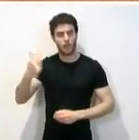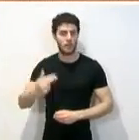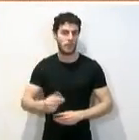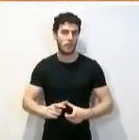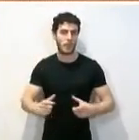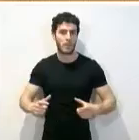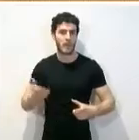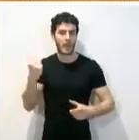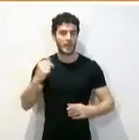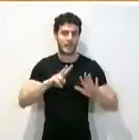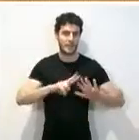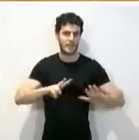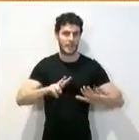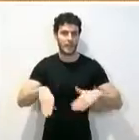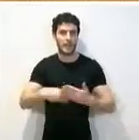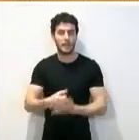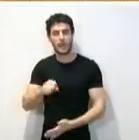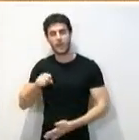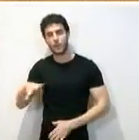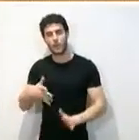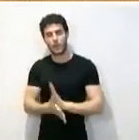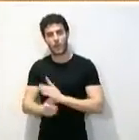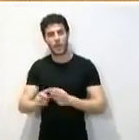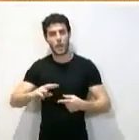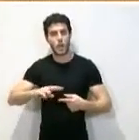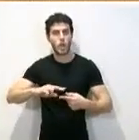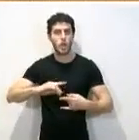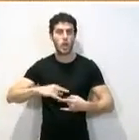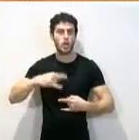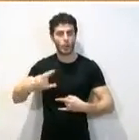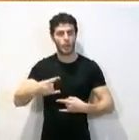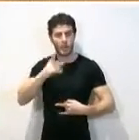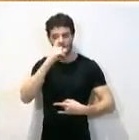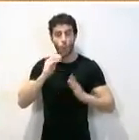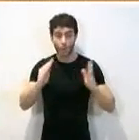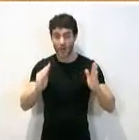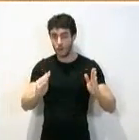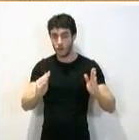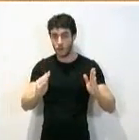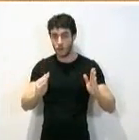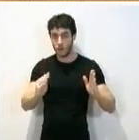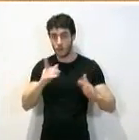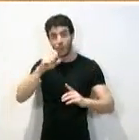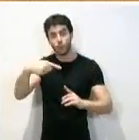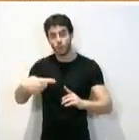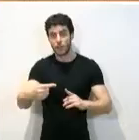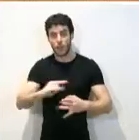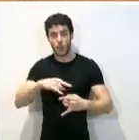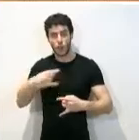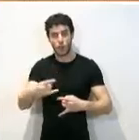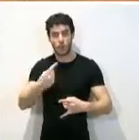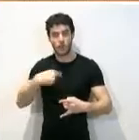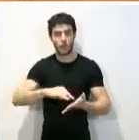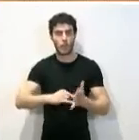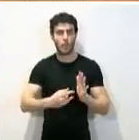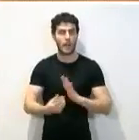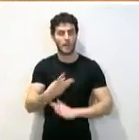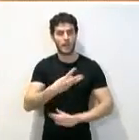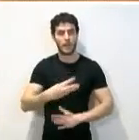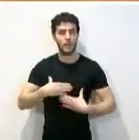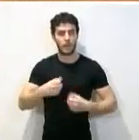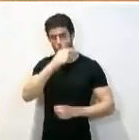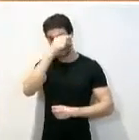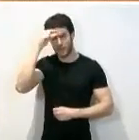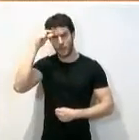de 7 a 14, se duplicaron en un solo año. En La Rioja disponemos del tercer Plan de Salud Mental, que